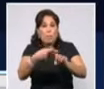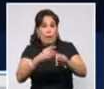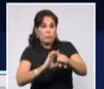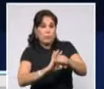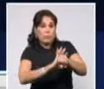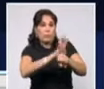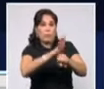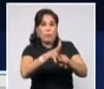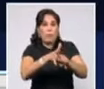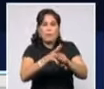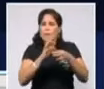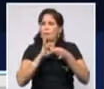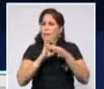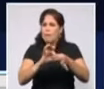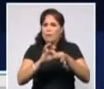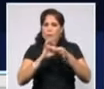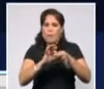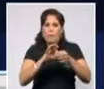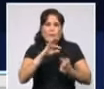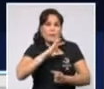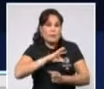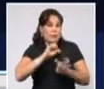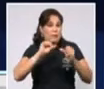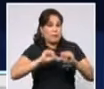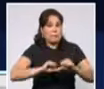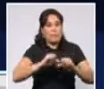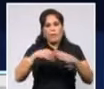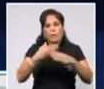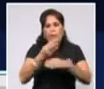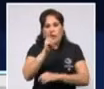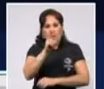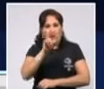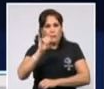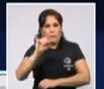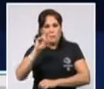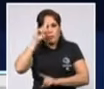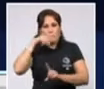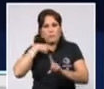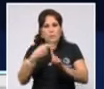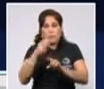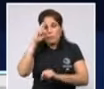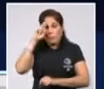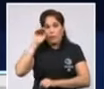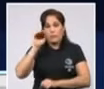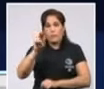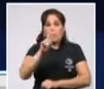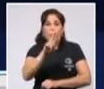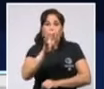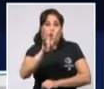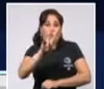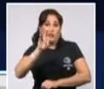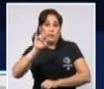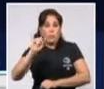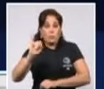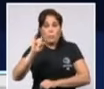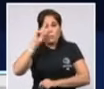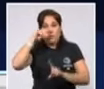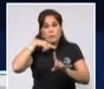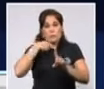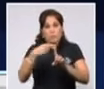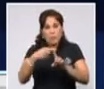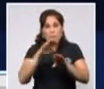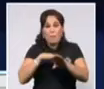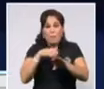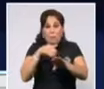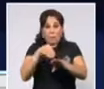con su síntoma el día 26, ingresó desde el día 29 y tuvo una estadía hospitalaria